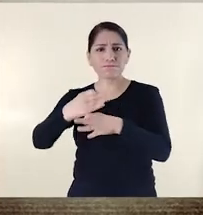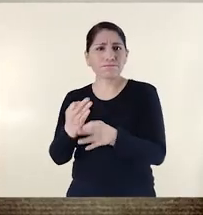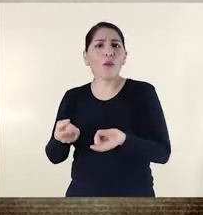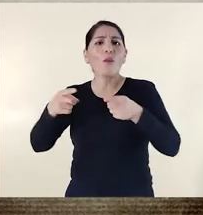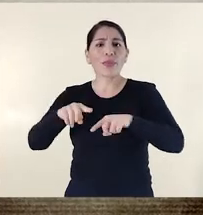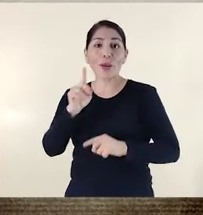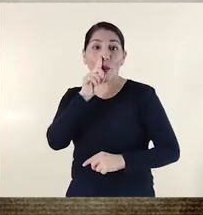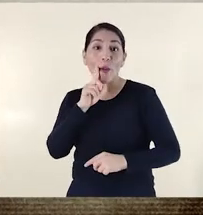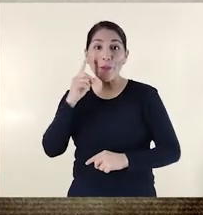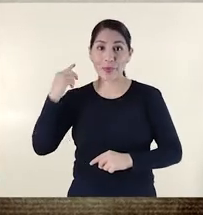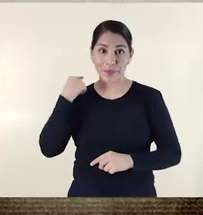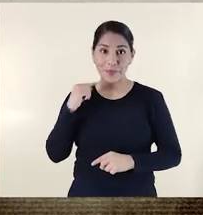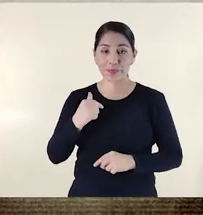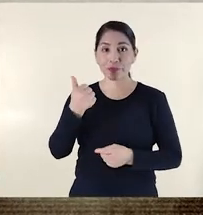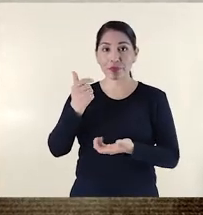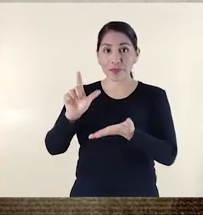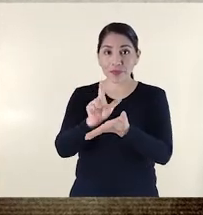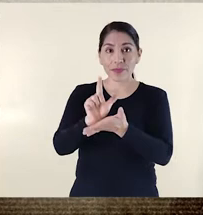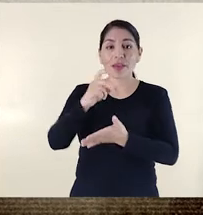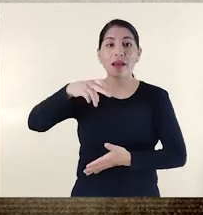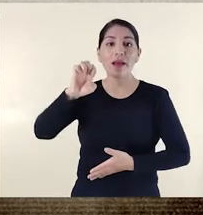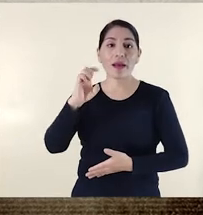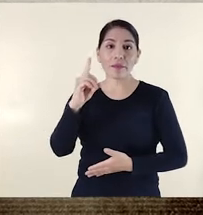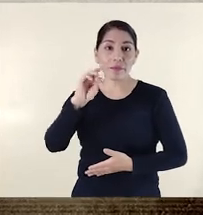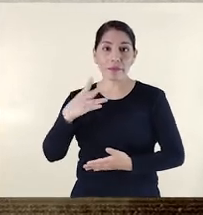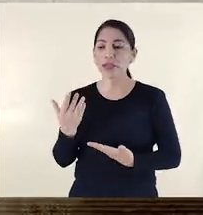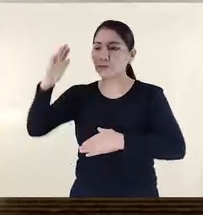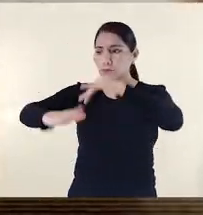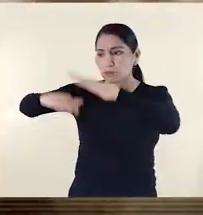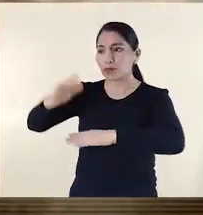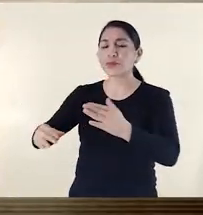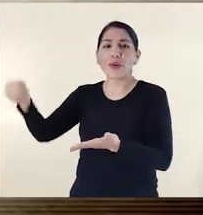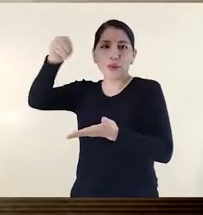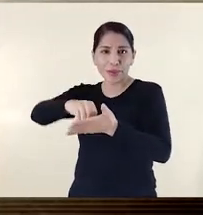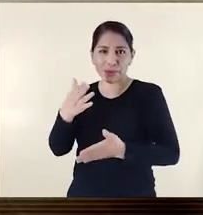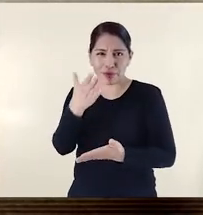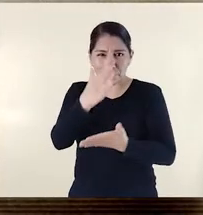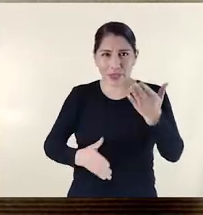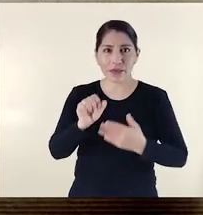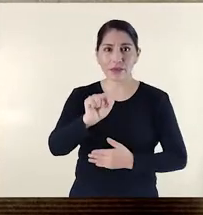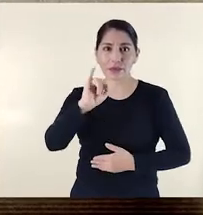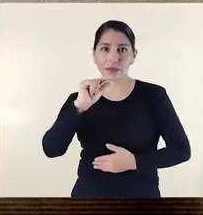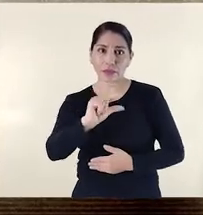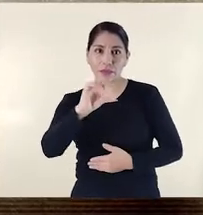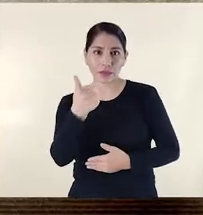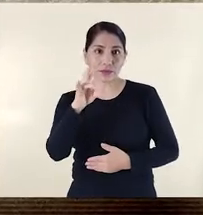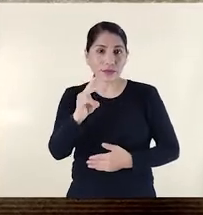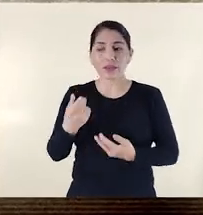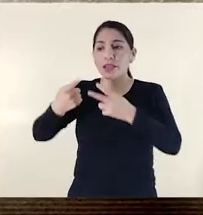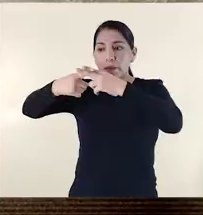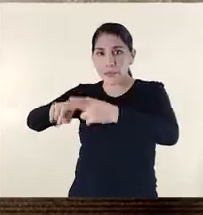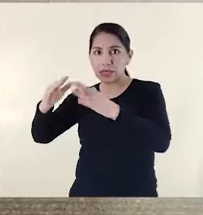formada posiblemente cuando el arzobispo de Lima, Pedro de Villagómez, reconstruyó el edificio para mediados del siglo XVII.